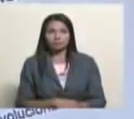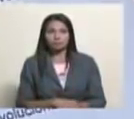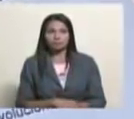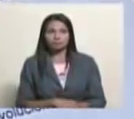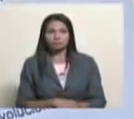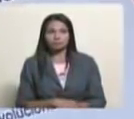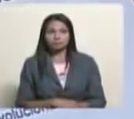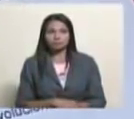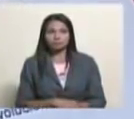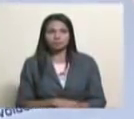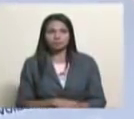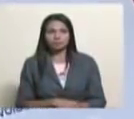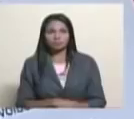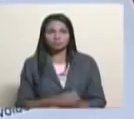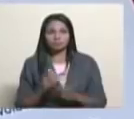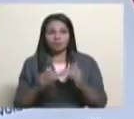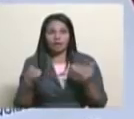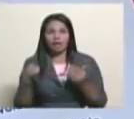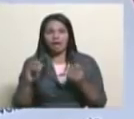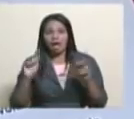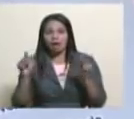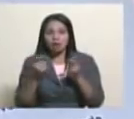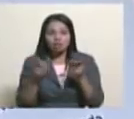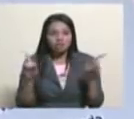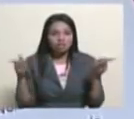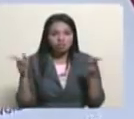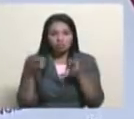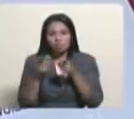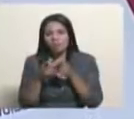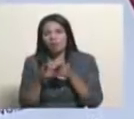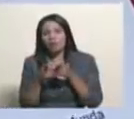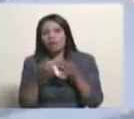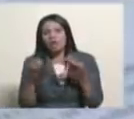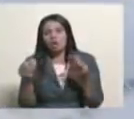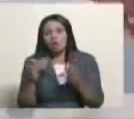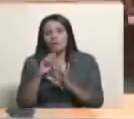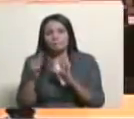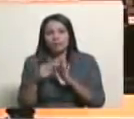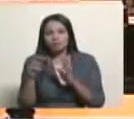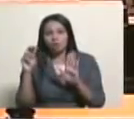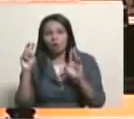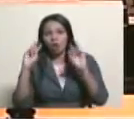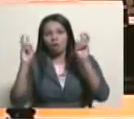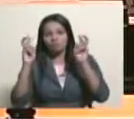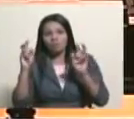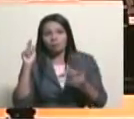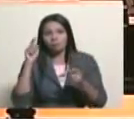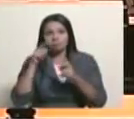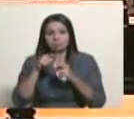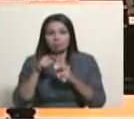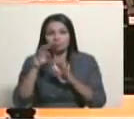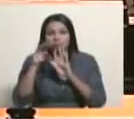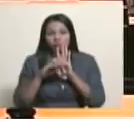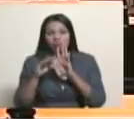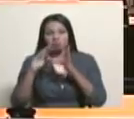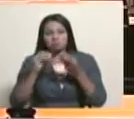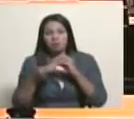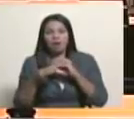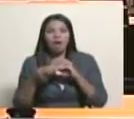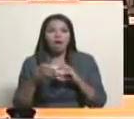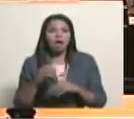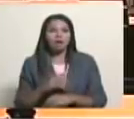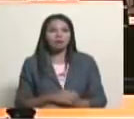la plenaria, el resumen general, los temas claves: paz, soberanía plena, descolonización, ruptura de amarras,